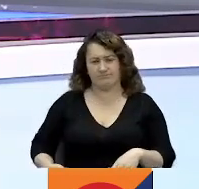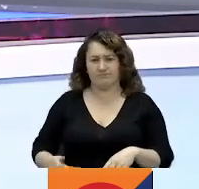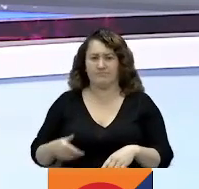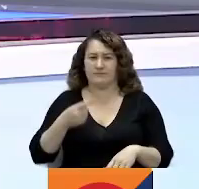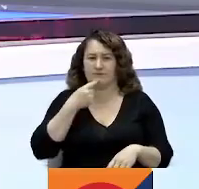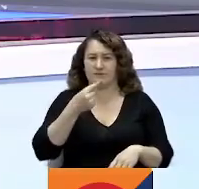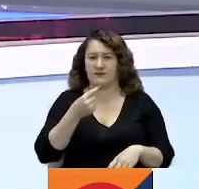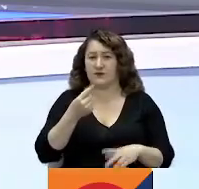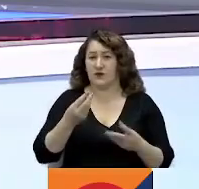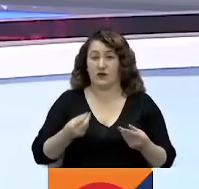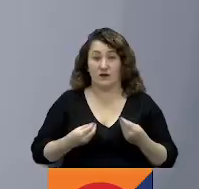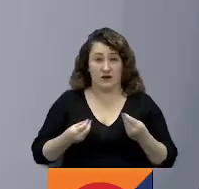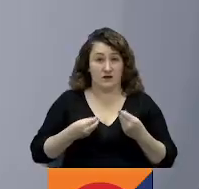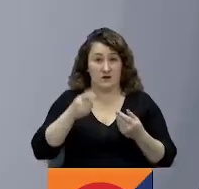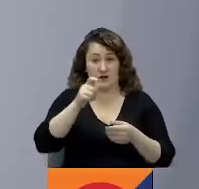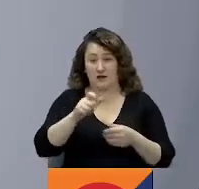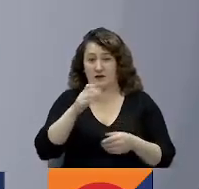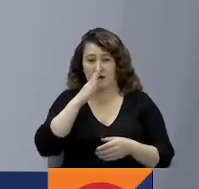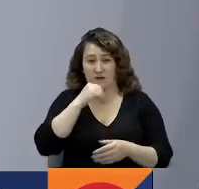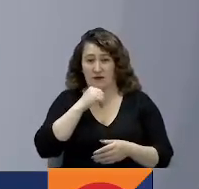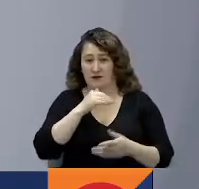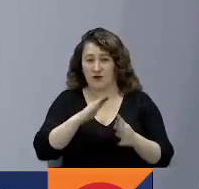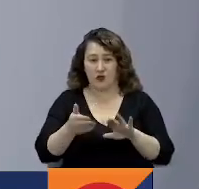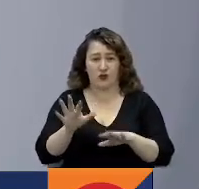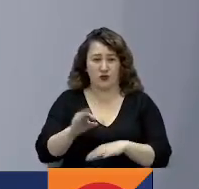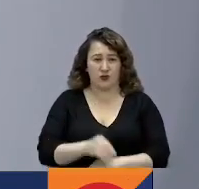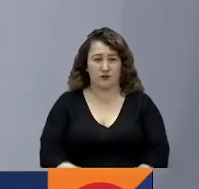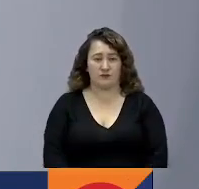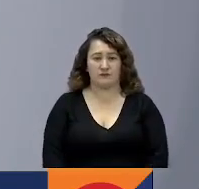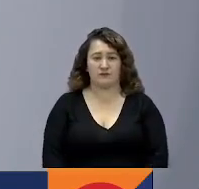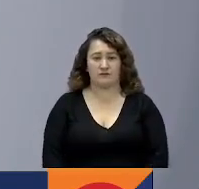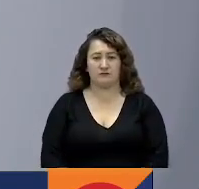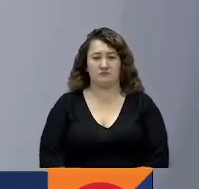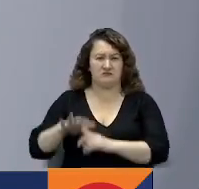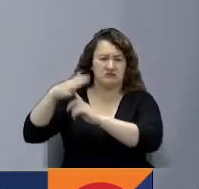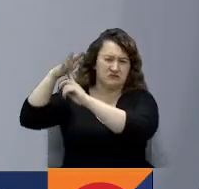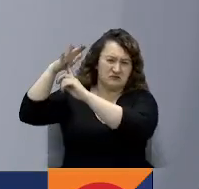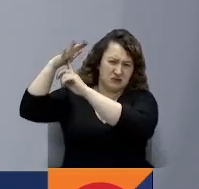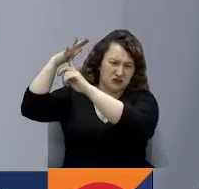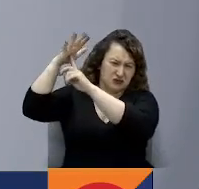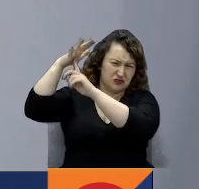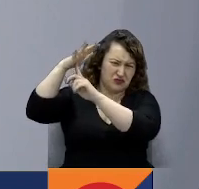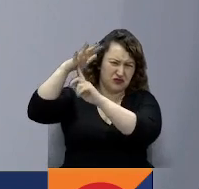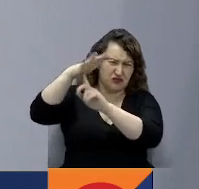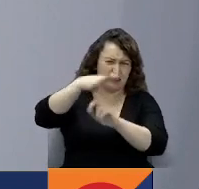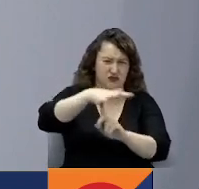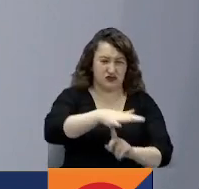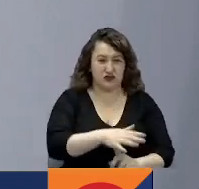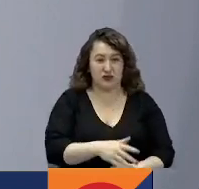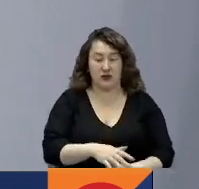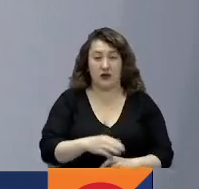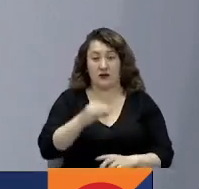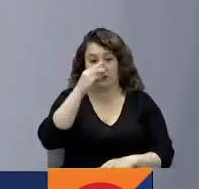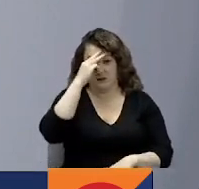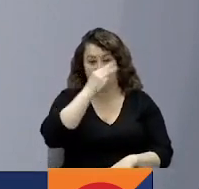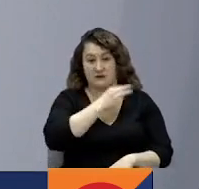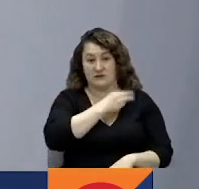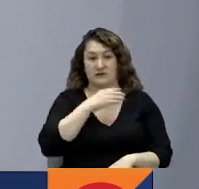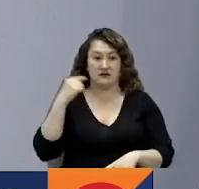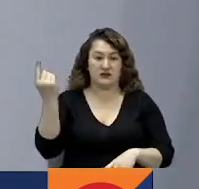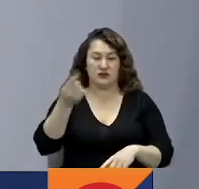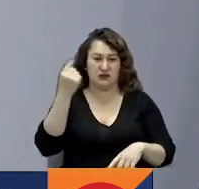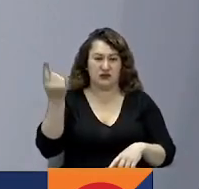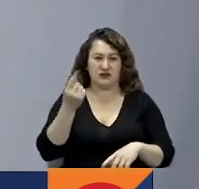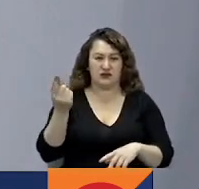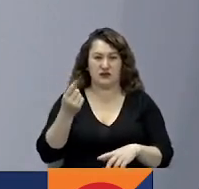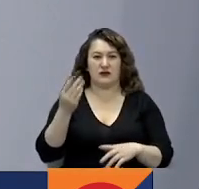hay sobrevivientes. Se cayó. En un video aficionado se ve como un helicóptero del ejército empieza a caer a tierra girando en el aire antes